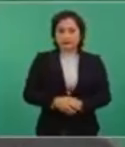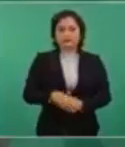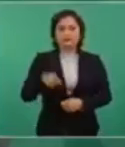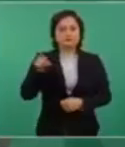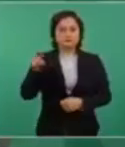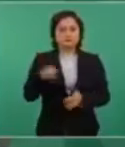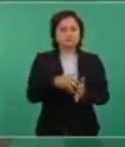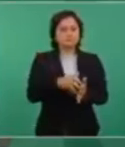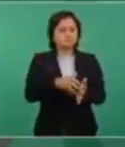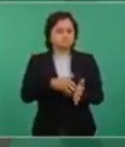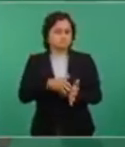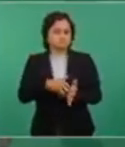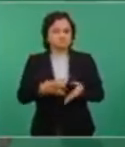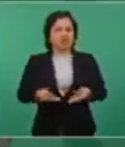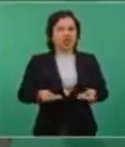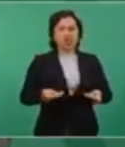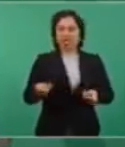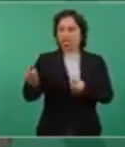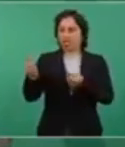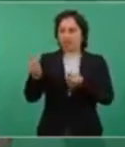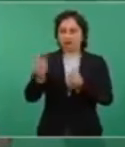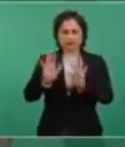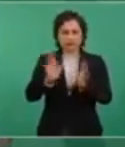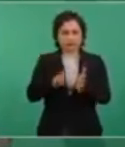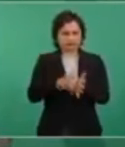gastar por gastar.